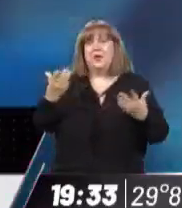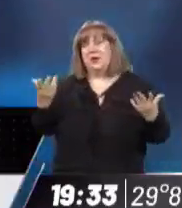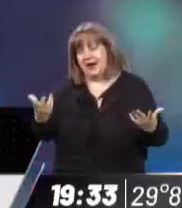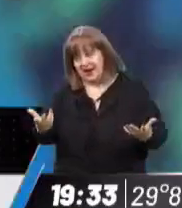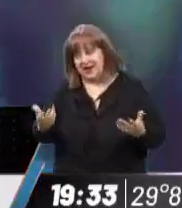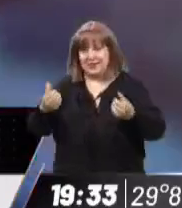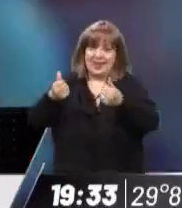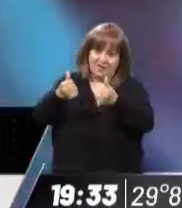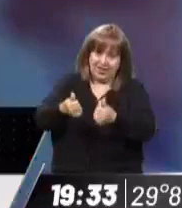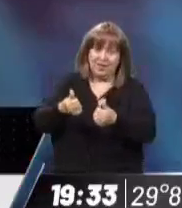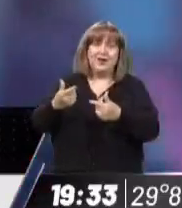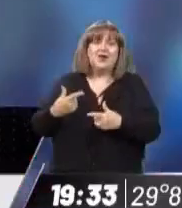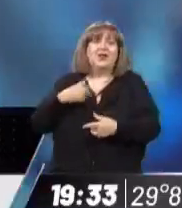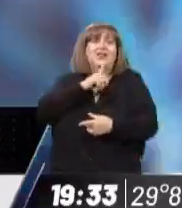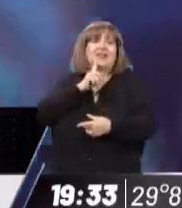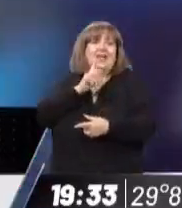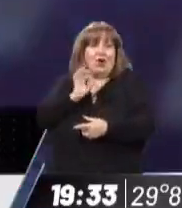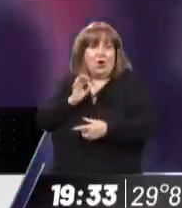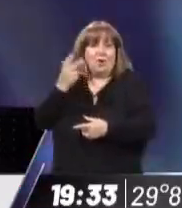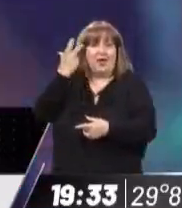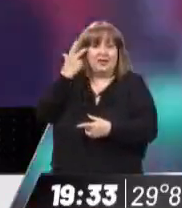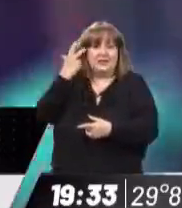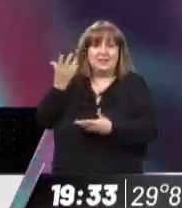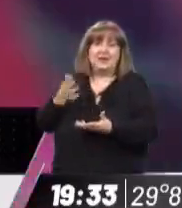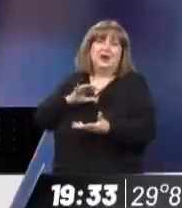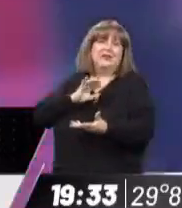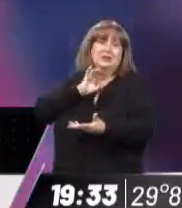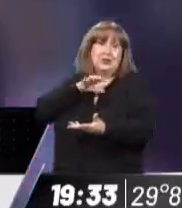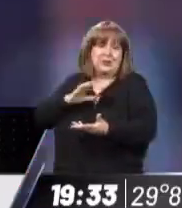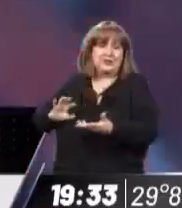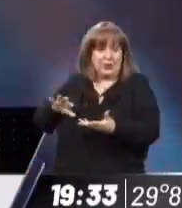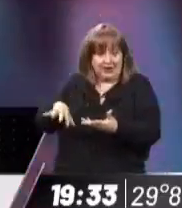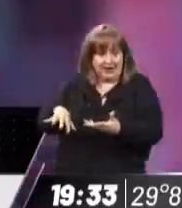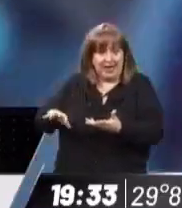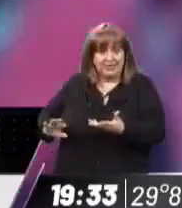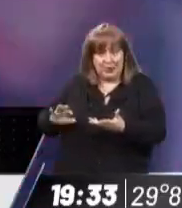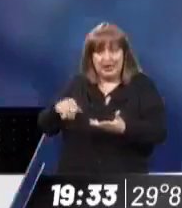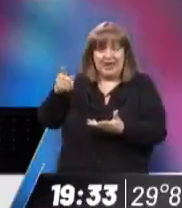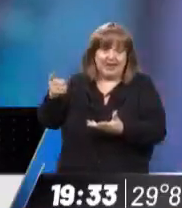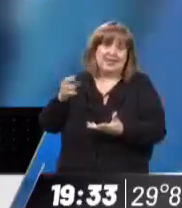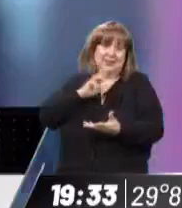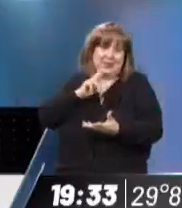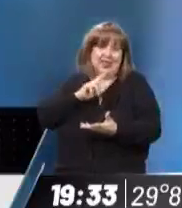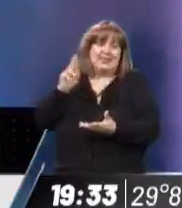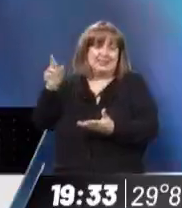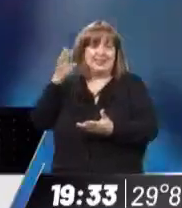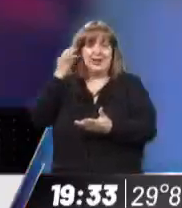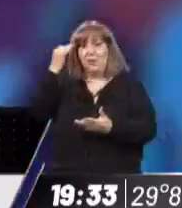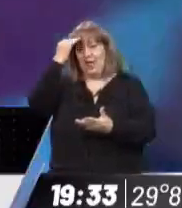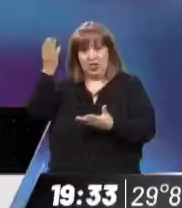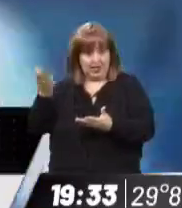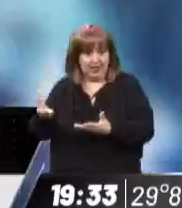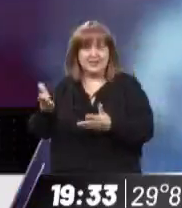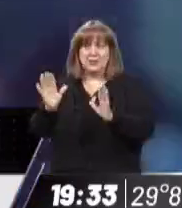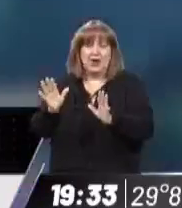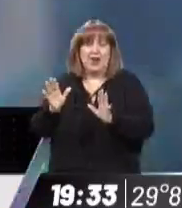otra bueno, no otros sé. Torneos tiene que estar allá. Generalmente Europa para las fiestas juegan allá, como en el caso de Inglaterra. Sí, sí. A ver, sí. Tenerlo